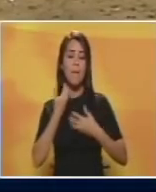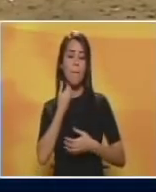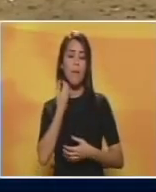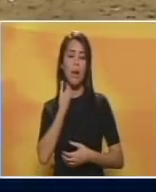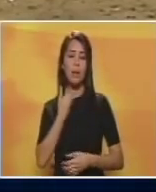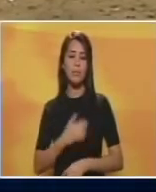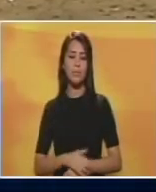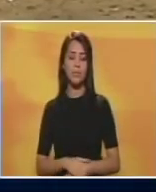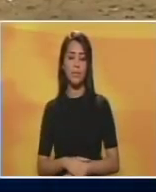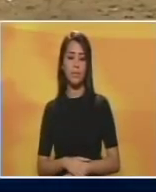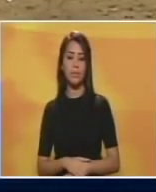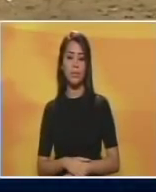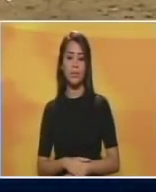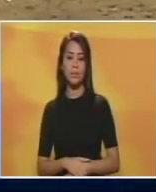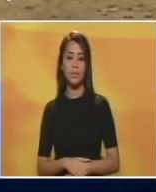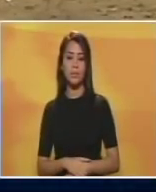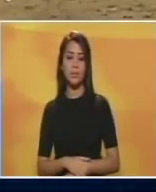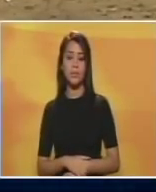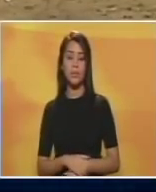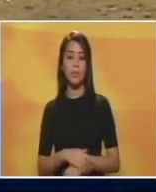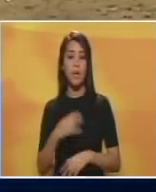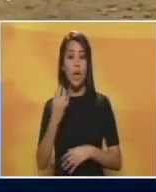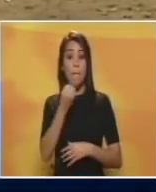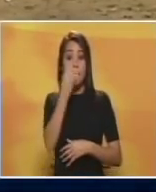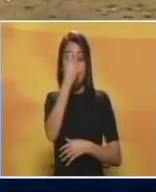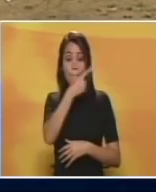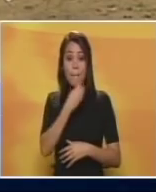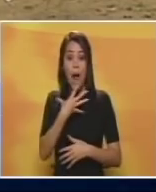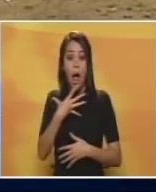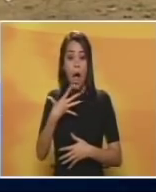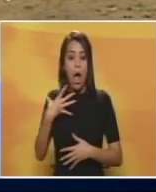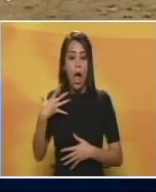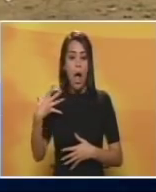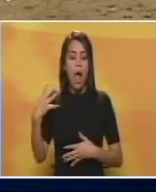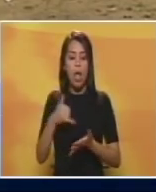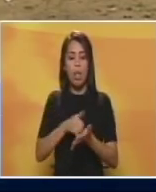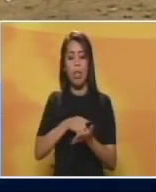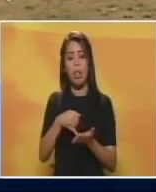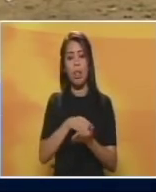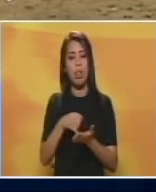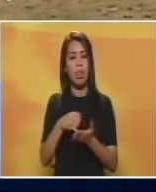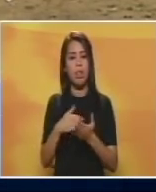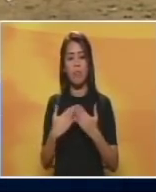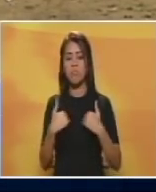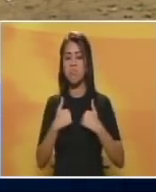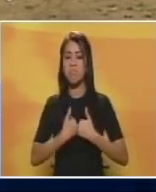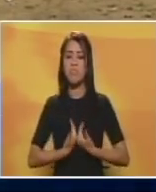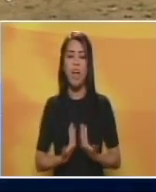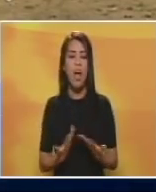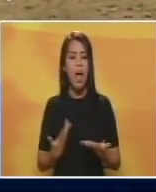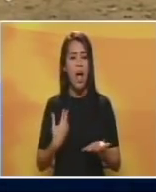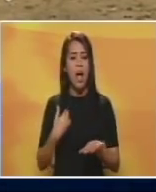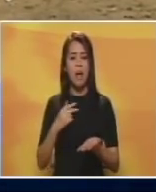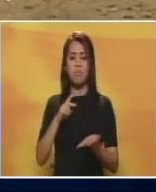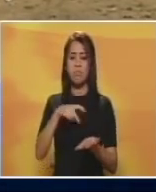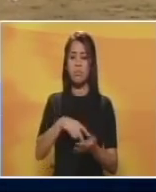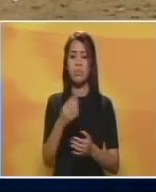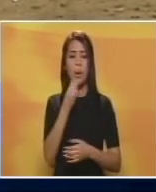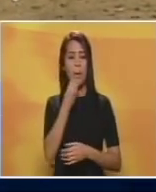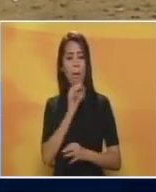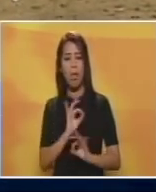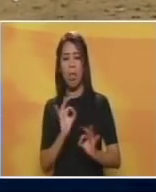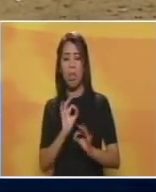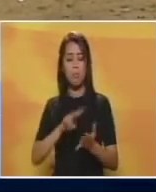empezó a ponerse muy pálida, estaba muy decaída, no quería levantarse, no quería comer, se desmayaba.